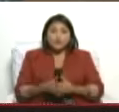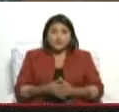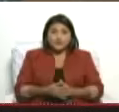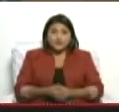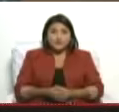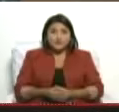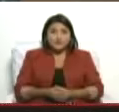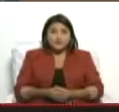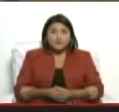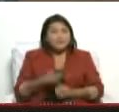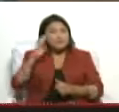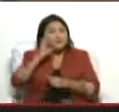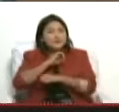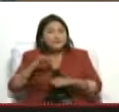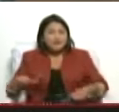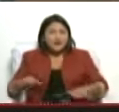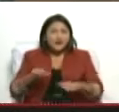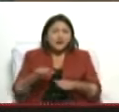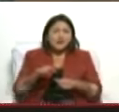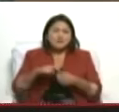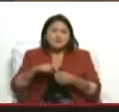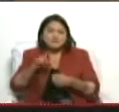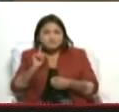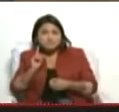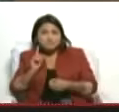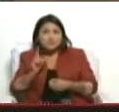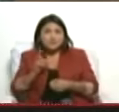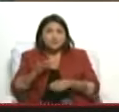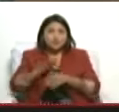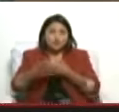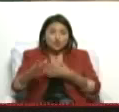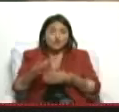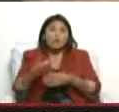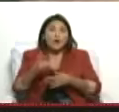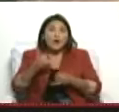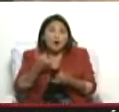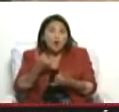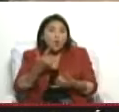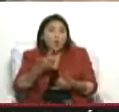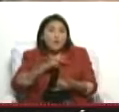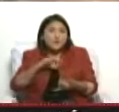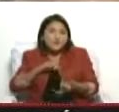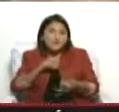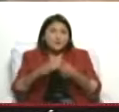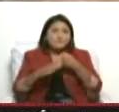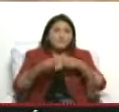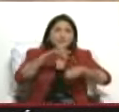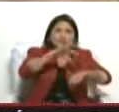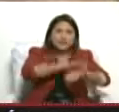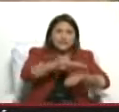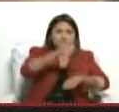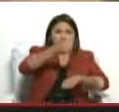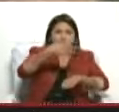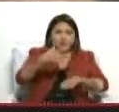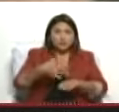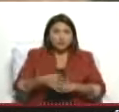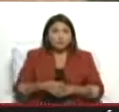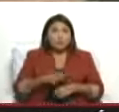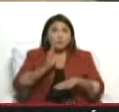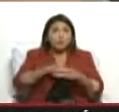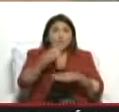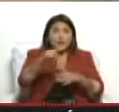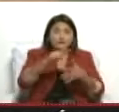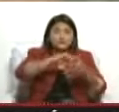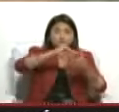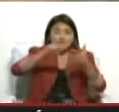de militares retirados en la trama blanco Yo la he calificado como una de las cinco tramas